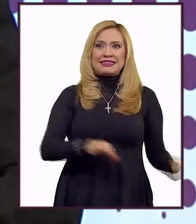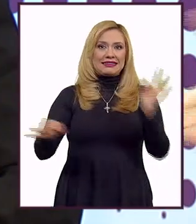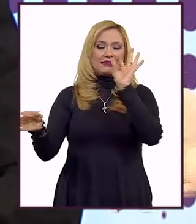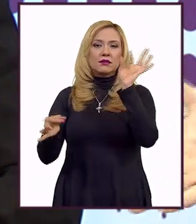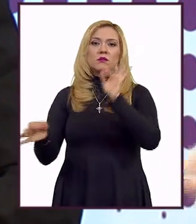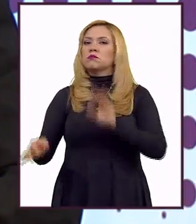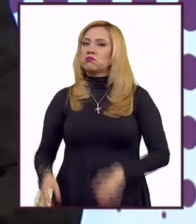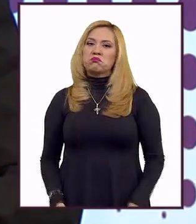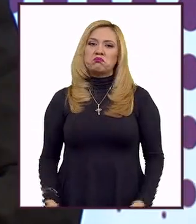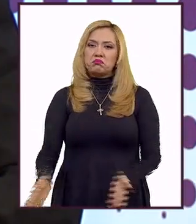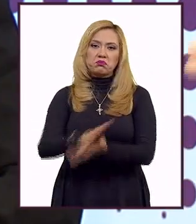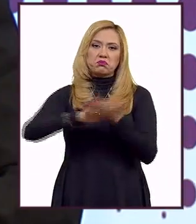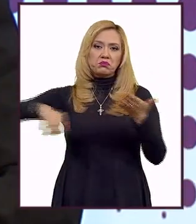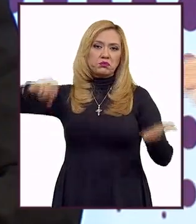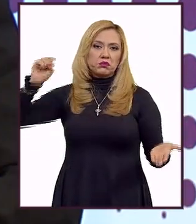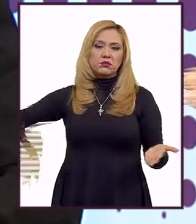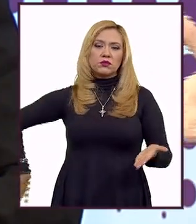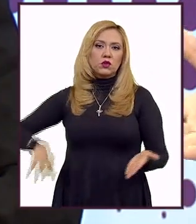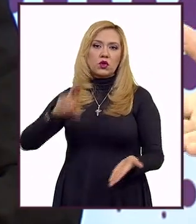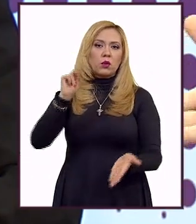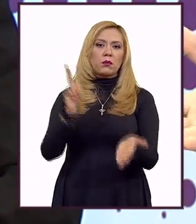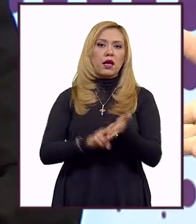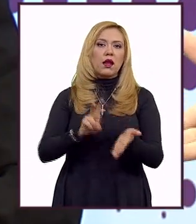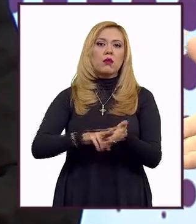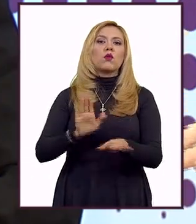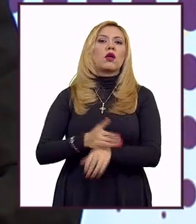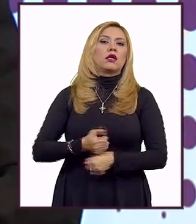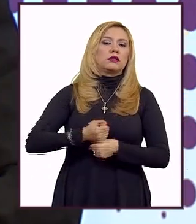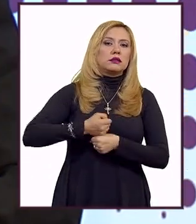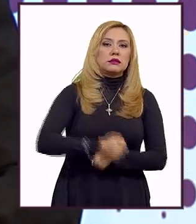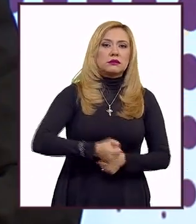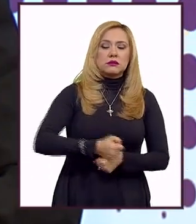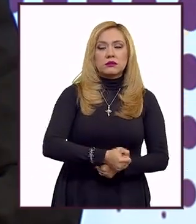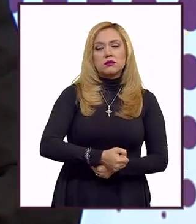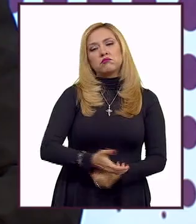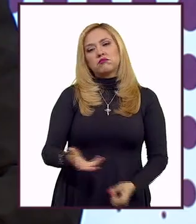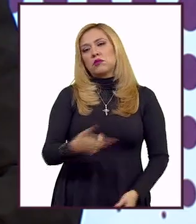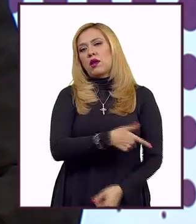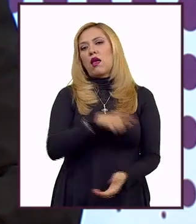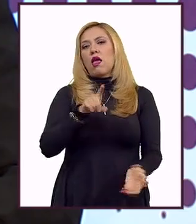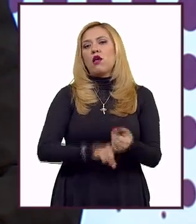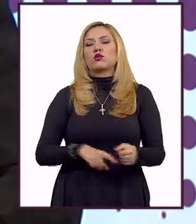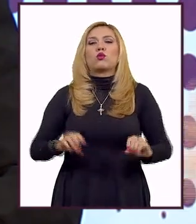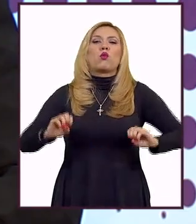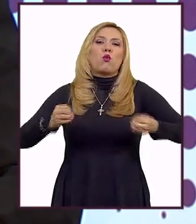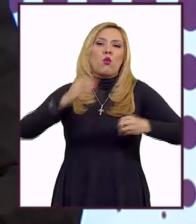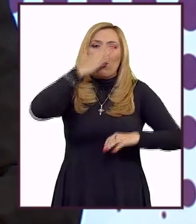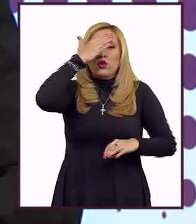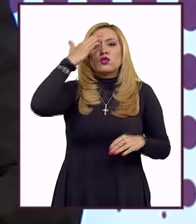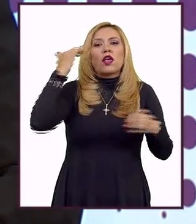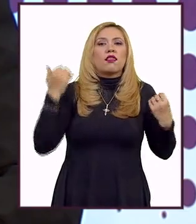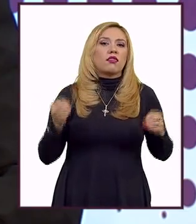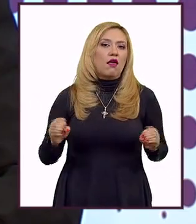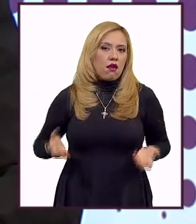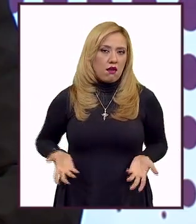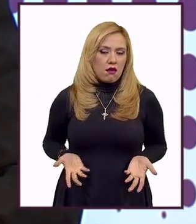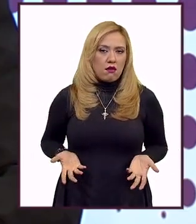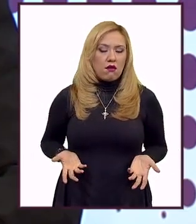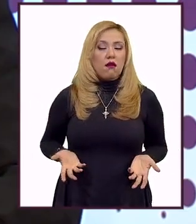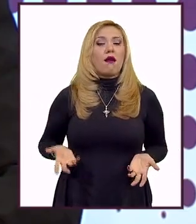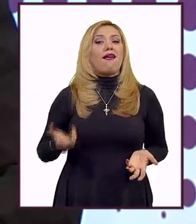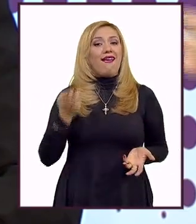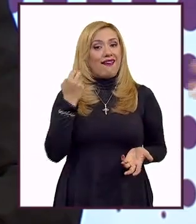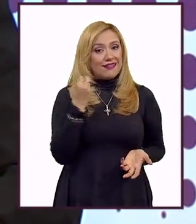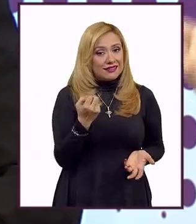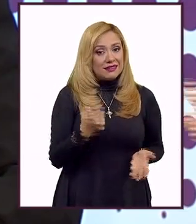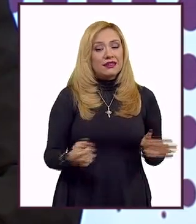persona tiene que ser reconocida su inocencia. Entonces, esta distinción sí tiene un efecto práctico en